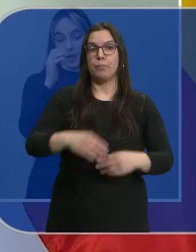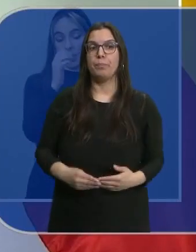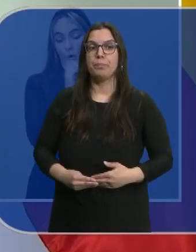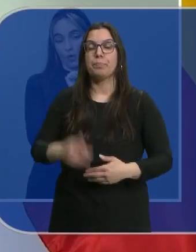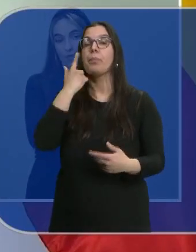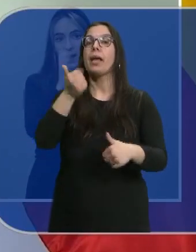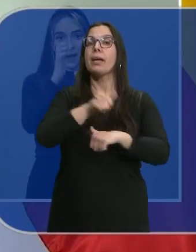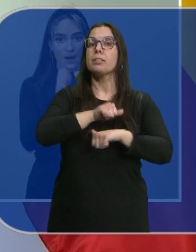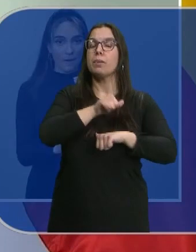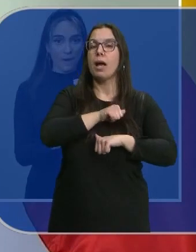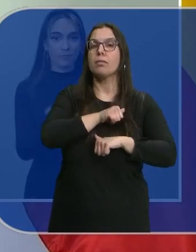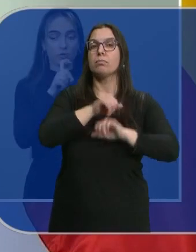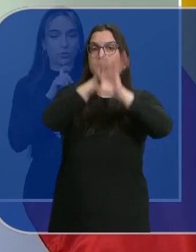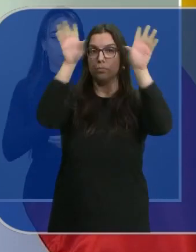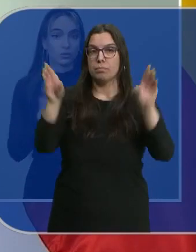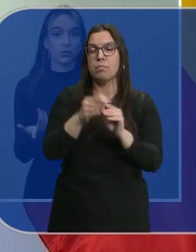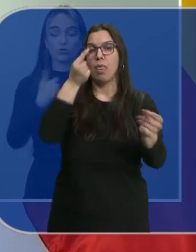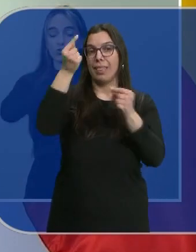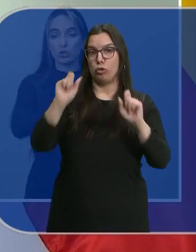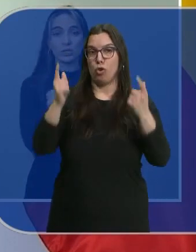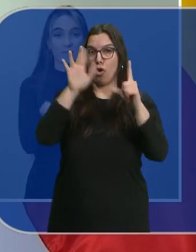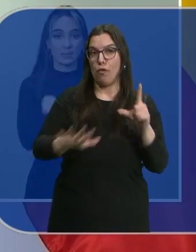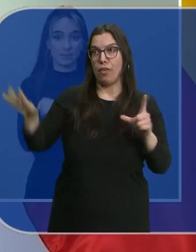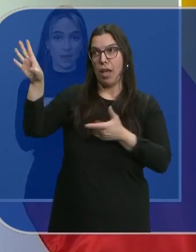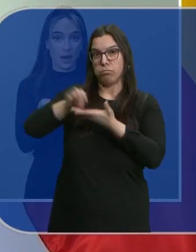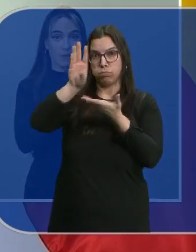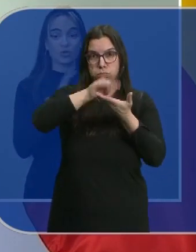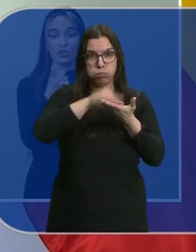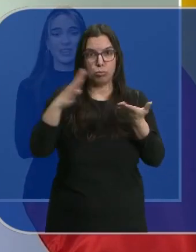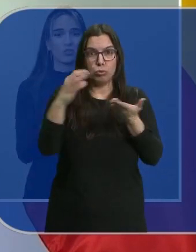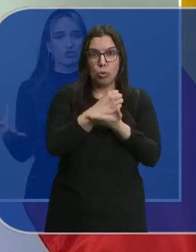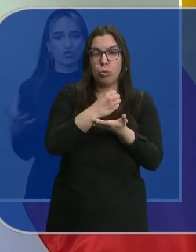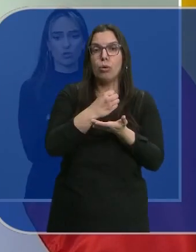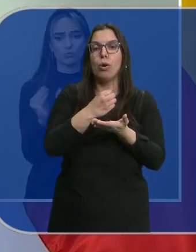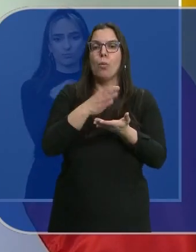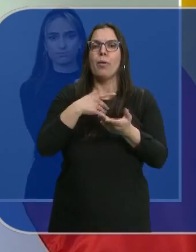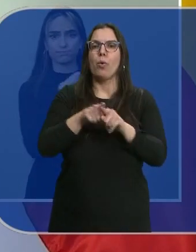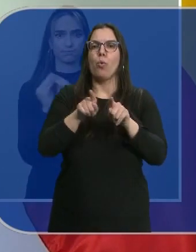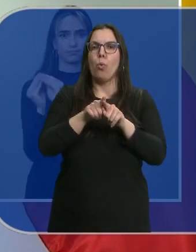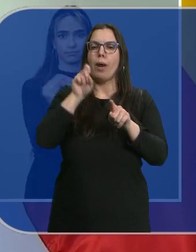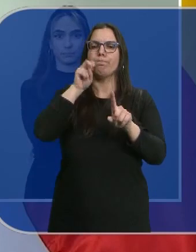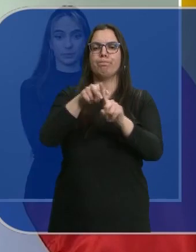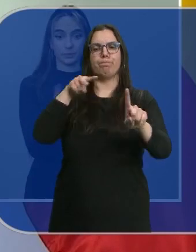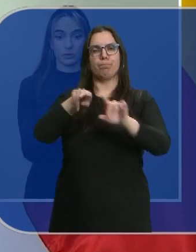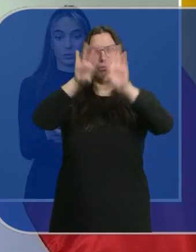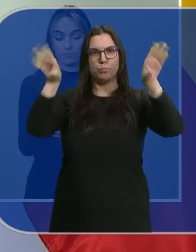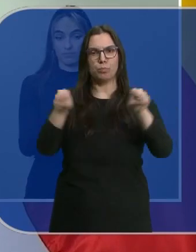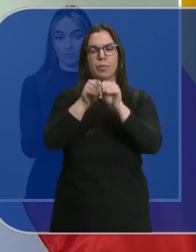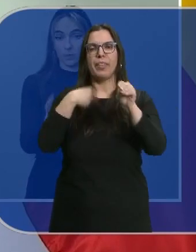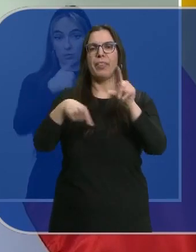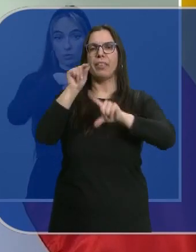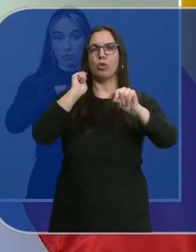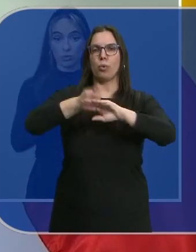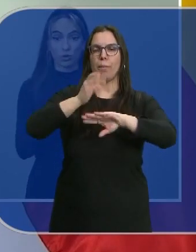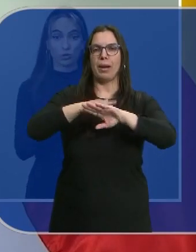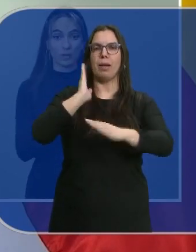Vamos a esperar a tener el conjunto de los datos oficiales, que es lo que nos puede dar una foto completa de esas decisiones